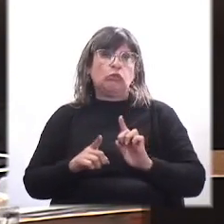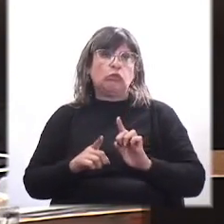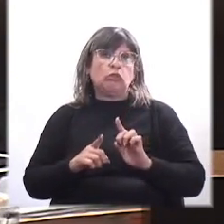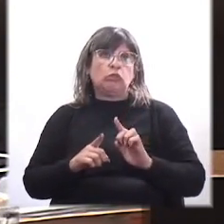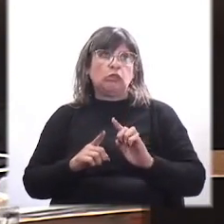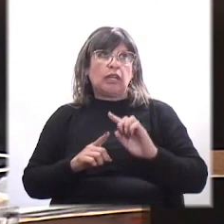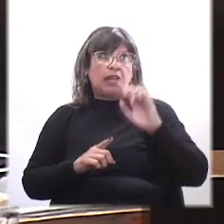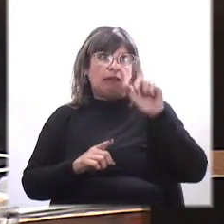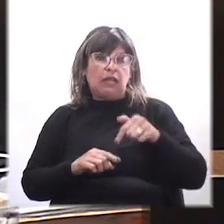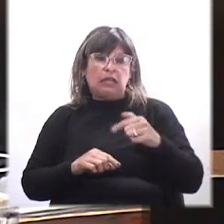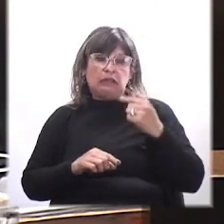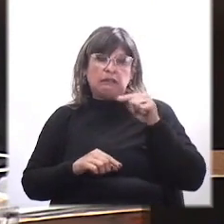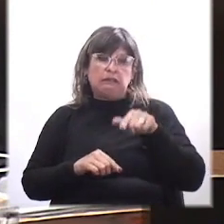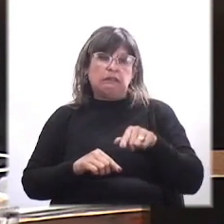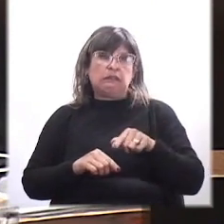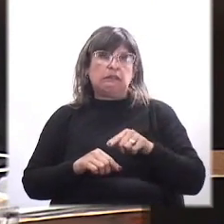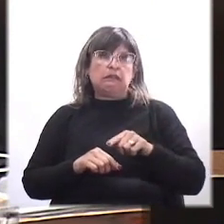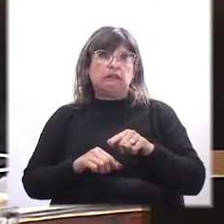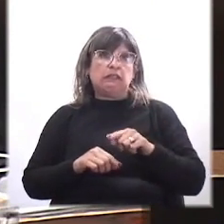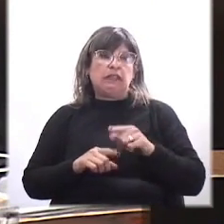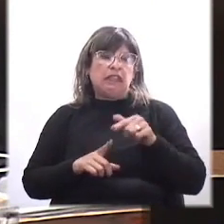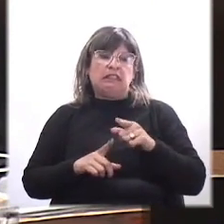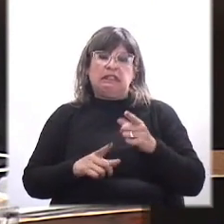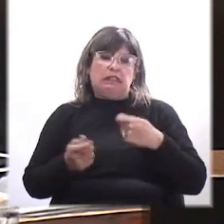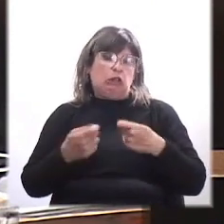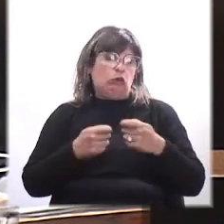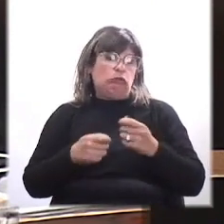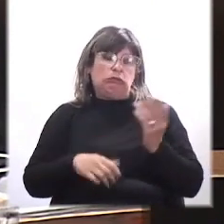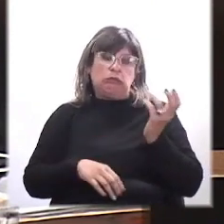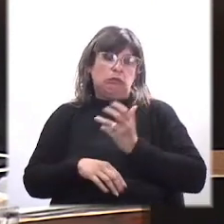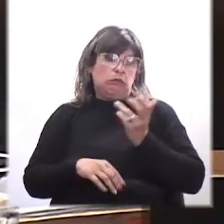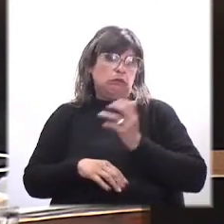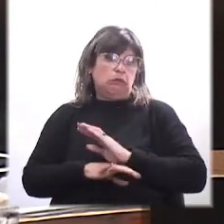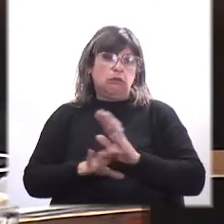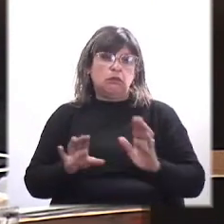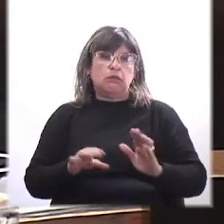derivados de este nefasto negocio,